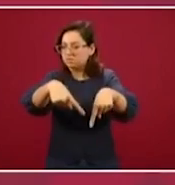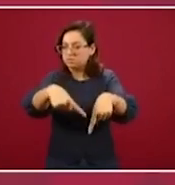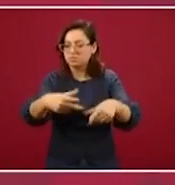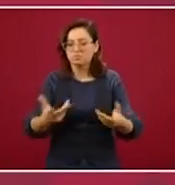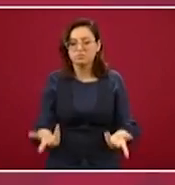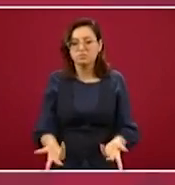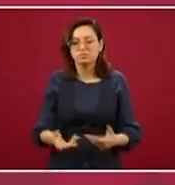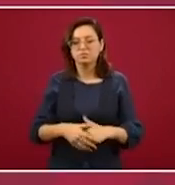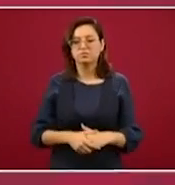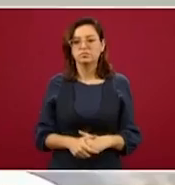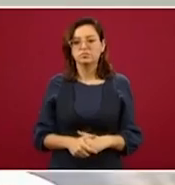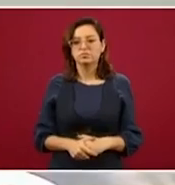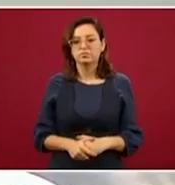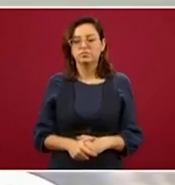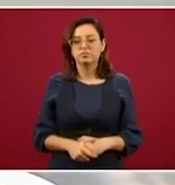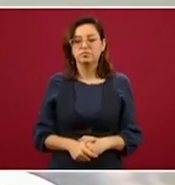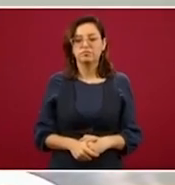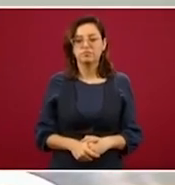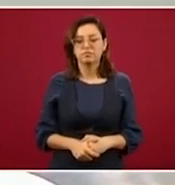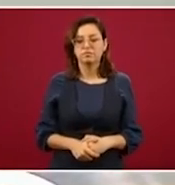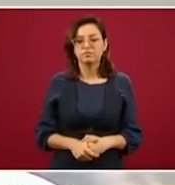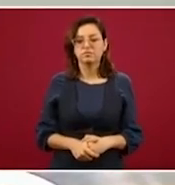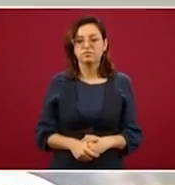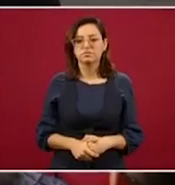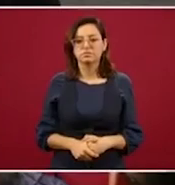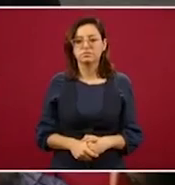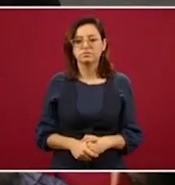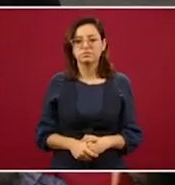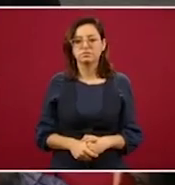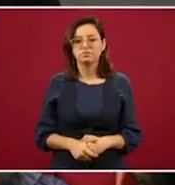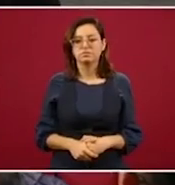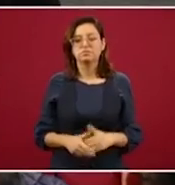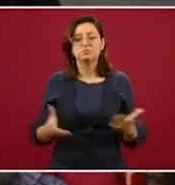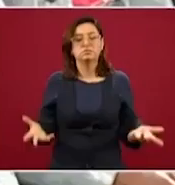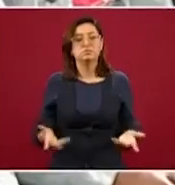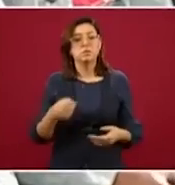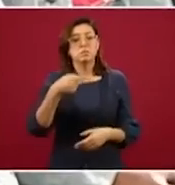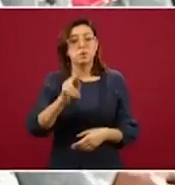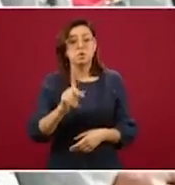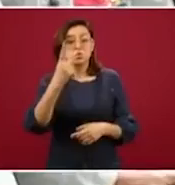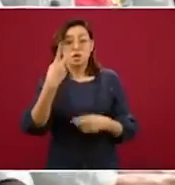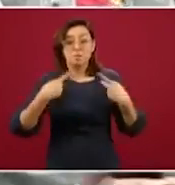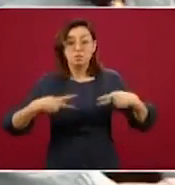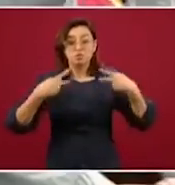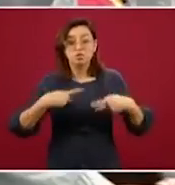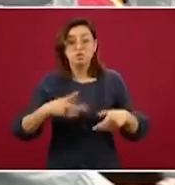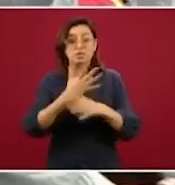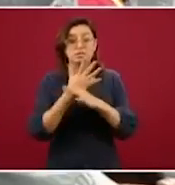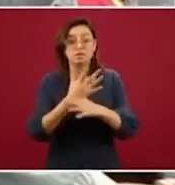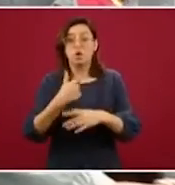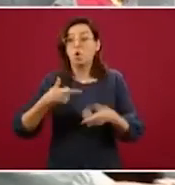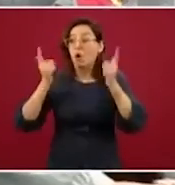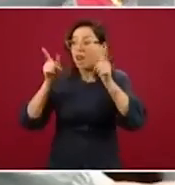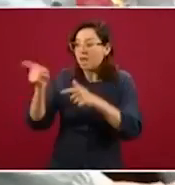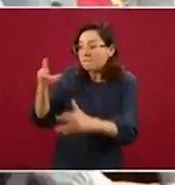sea, yo no. Pero si alguien dice que ojalá valen. Yo